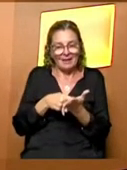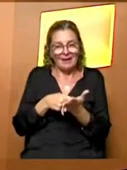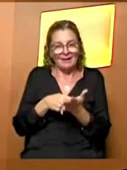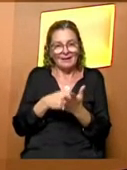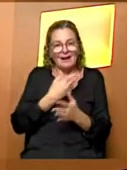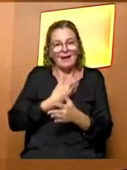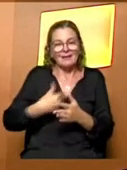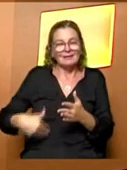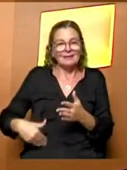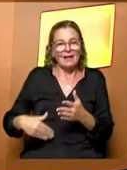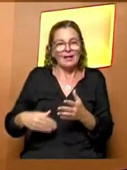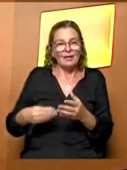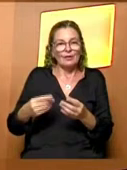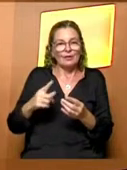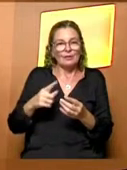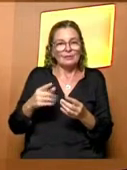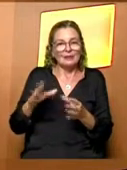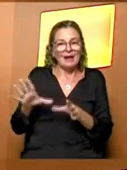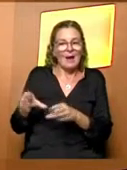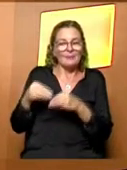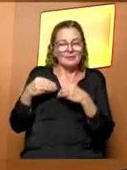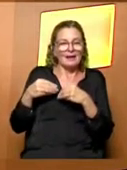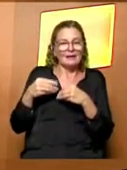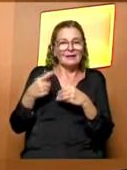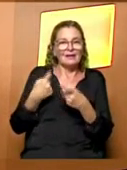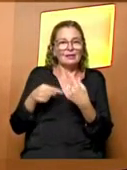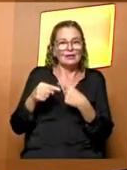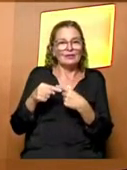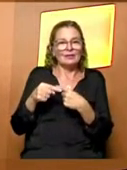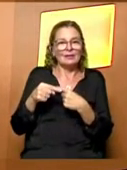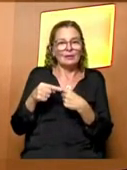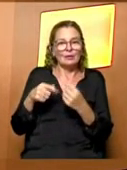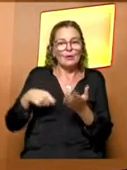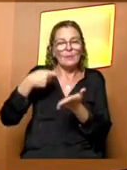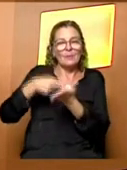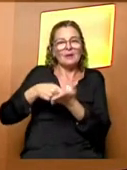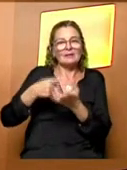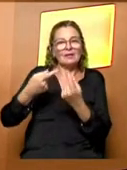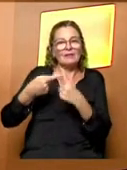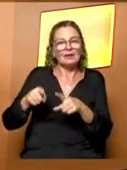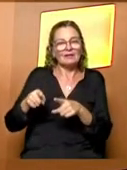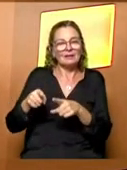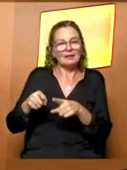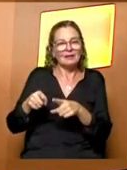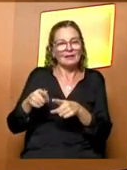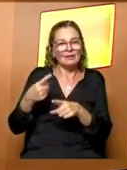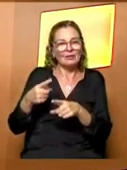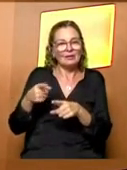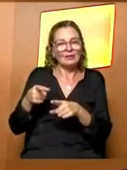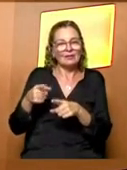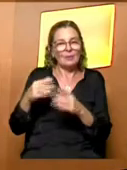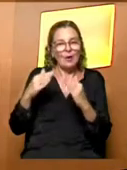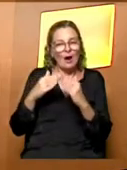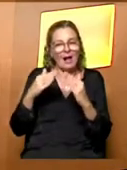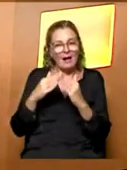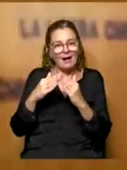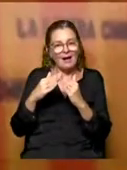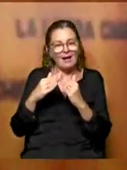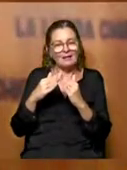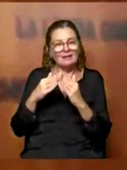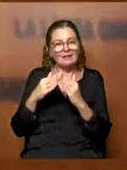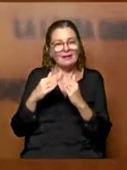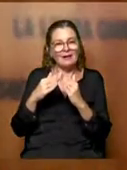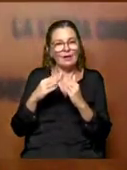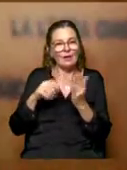Estado renuncia de captar y que, por tanto, lo invierte en otra cosa. Entonces, pasa con las viviendas, pasa con